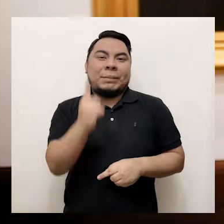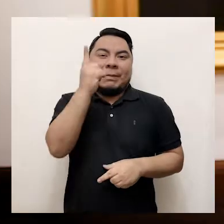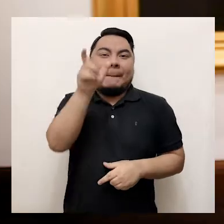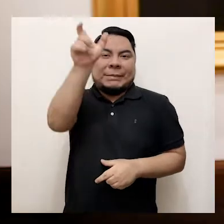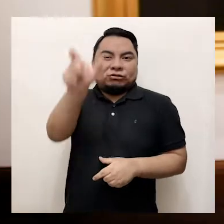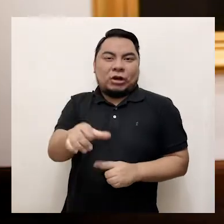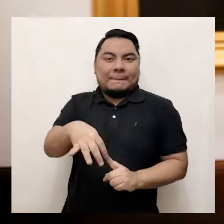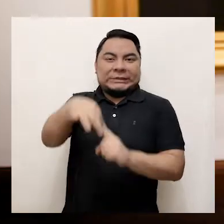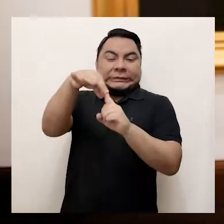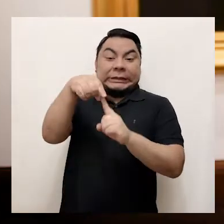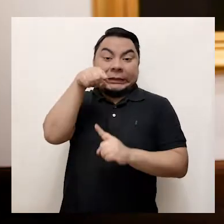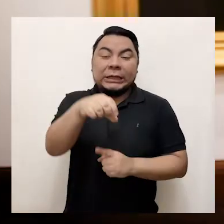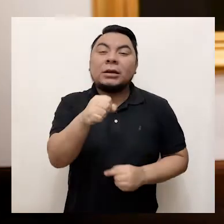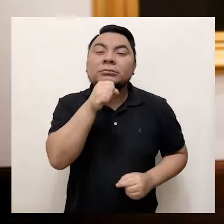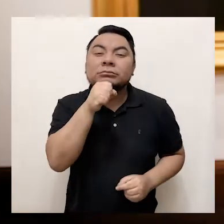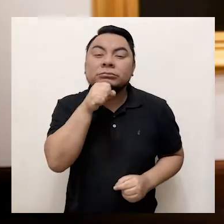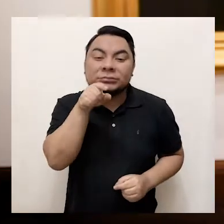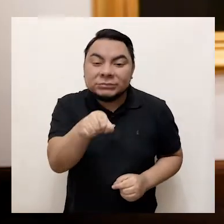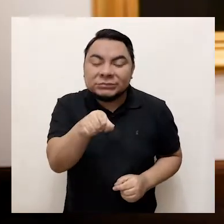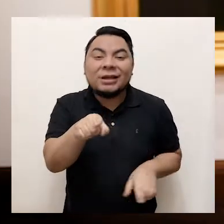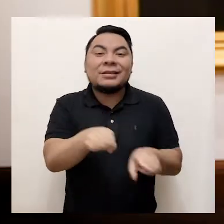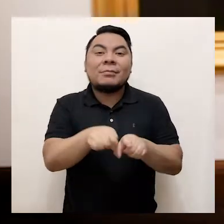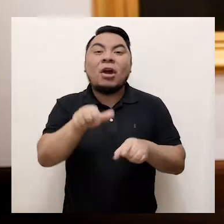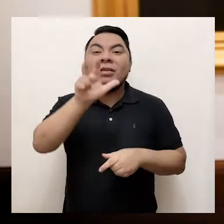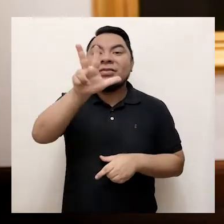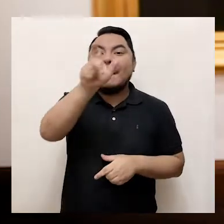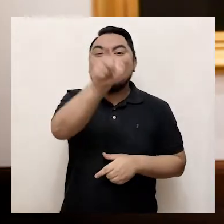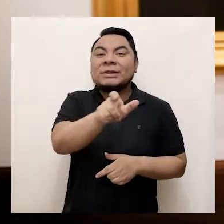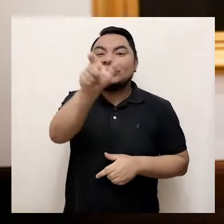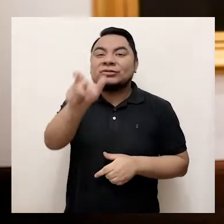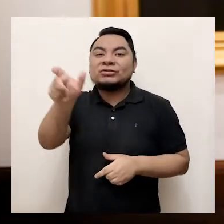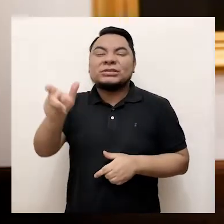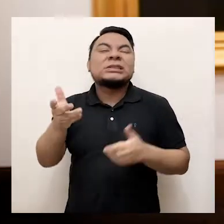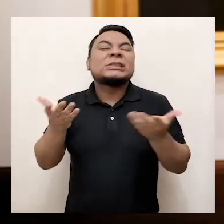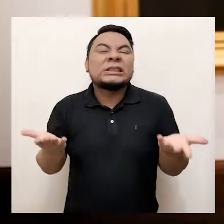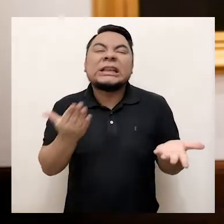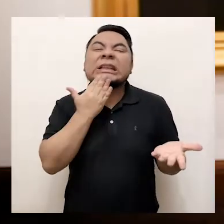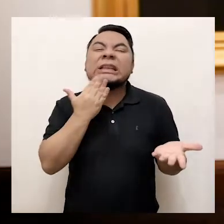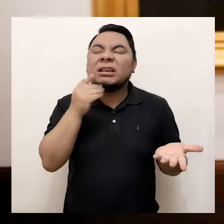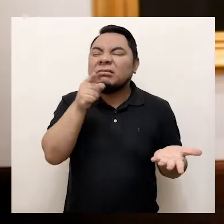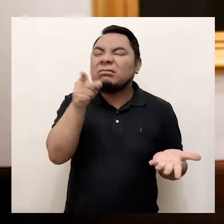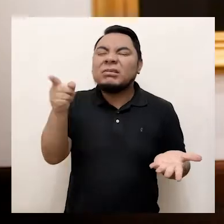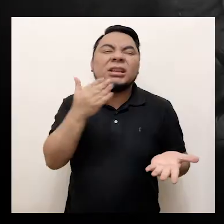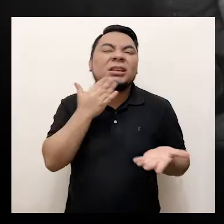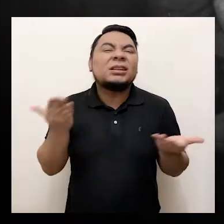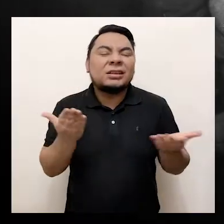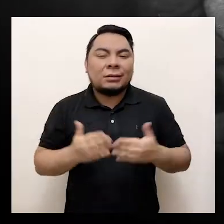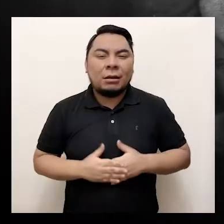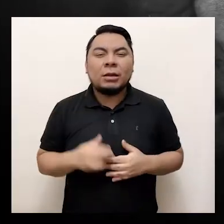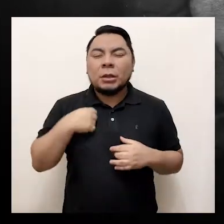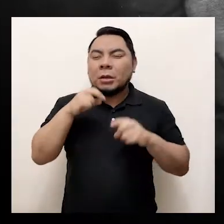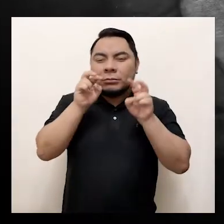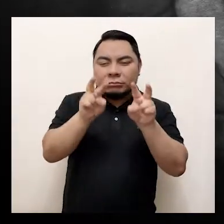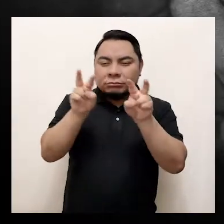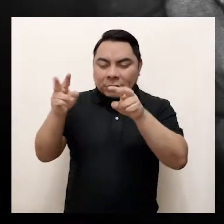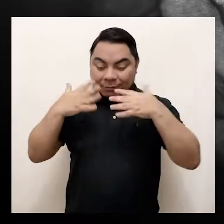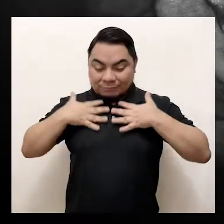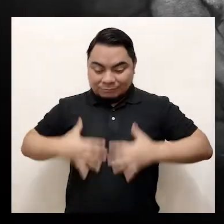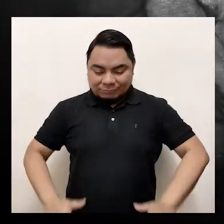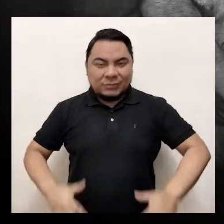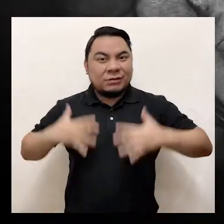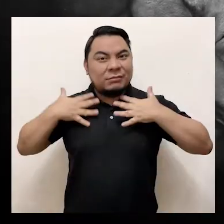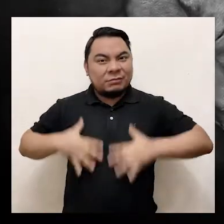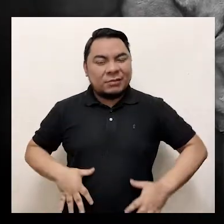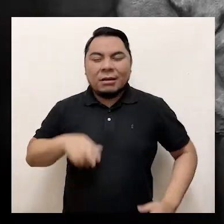protagonismo. Además del anciano, encontramos otros tres personajes. ¿Quiénes son ellos? Al observar sus